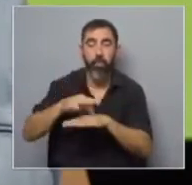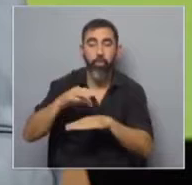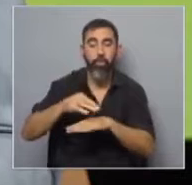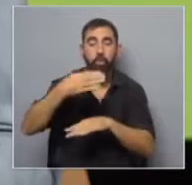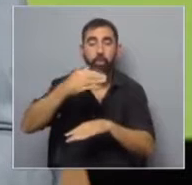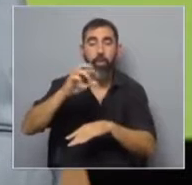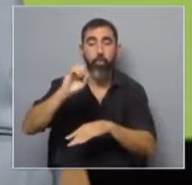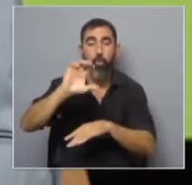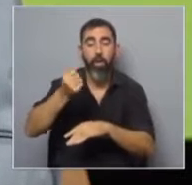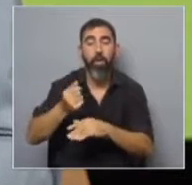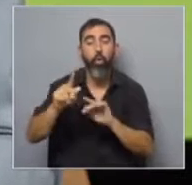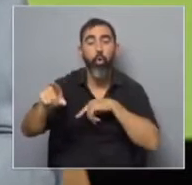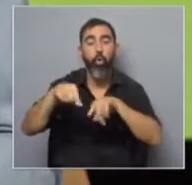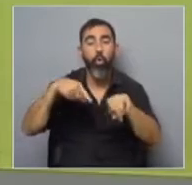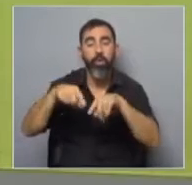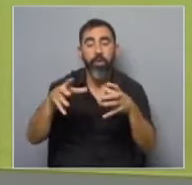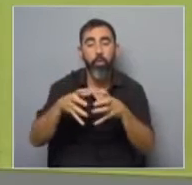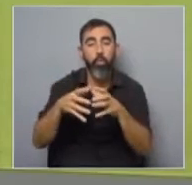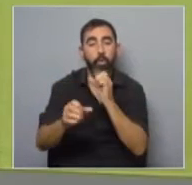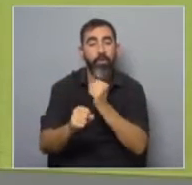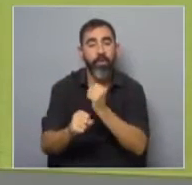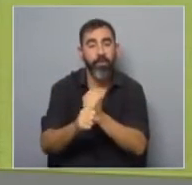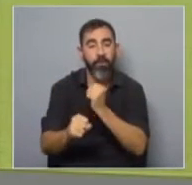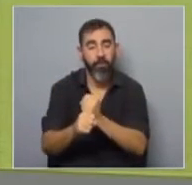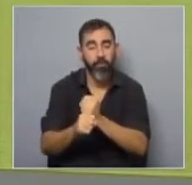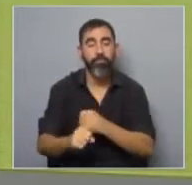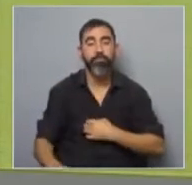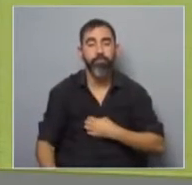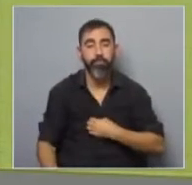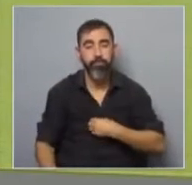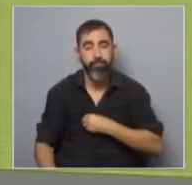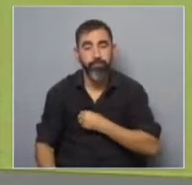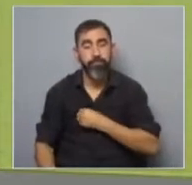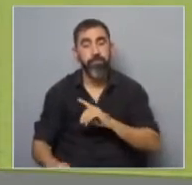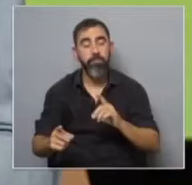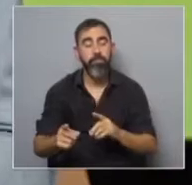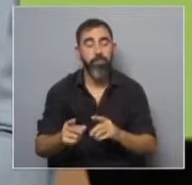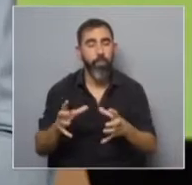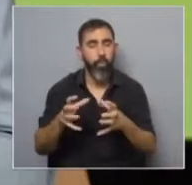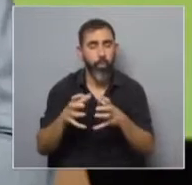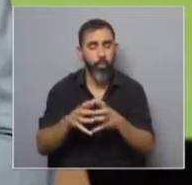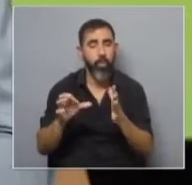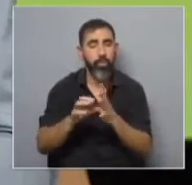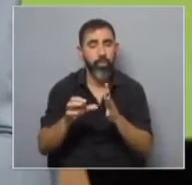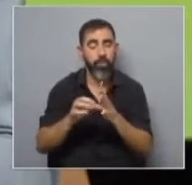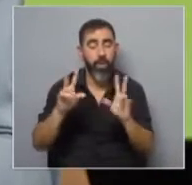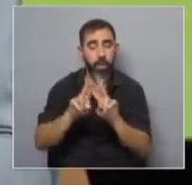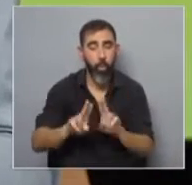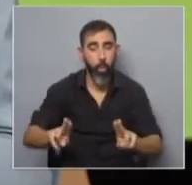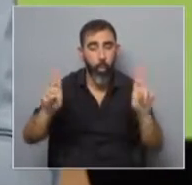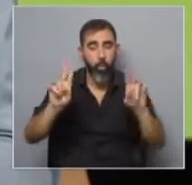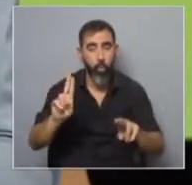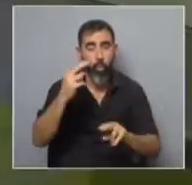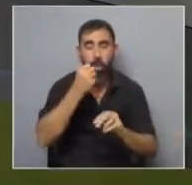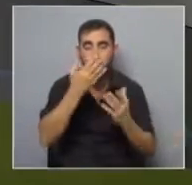quien coordinó este grupo de trabajo en nombre de la Academia Nacional de Ciencias, junto al CONICYT, junto al Sistema de Naciones Unidas en Uruguay.